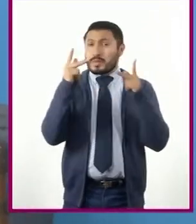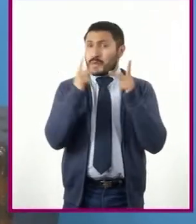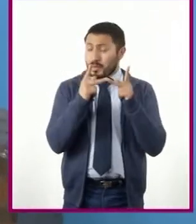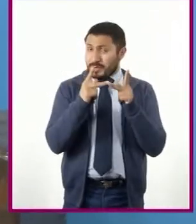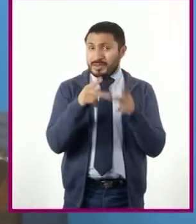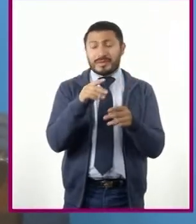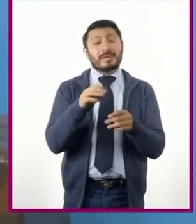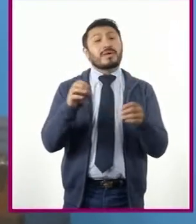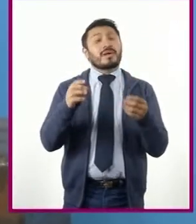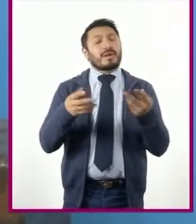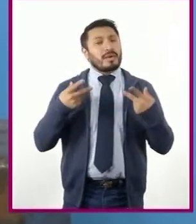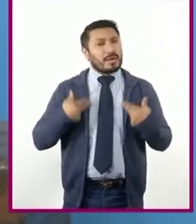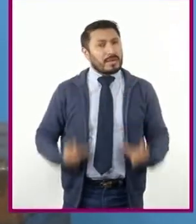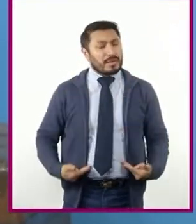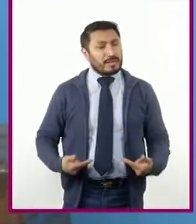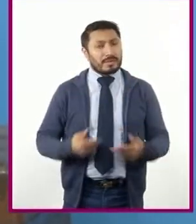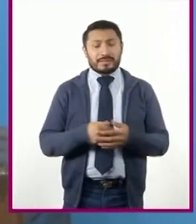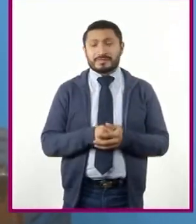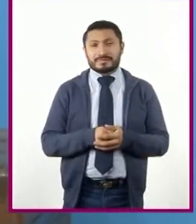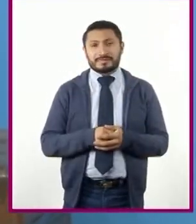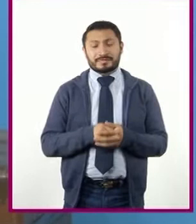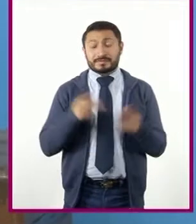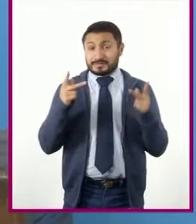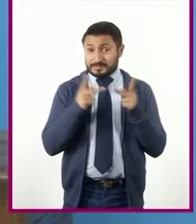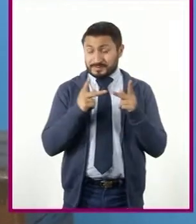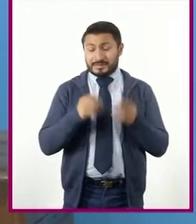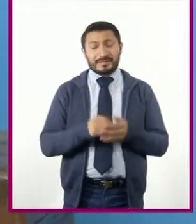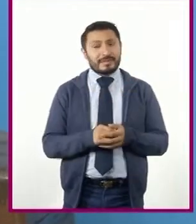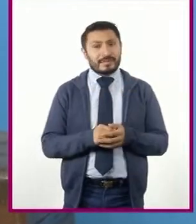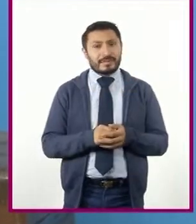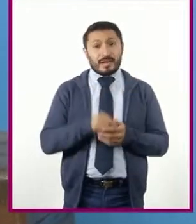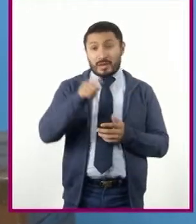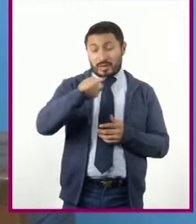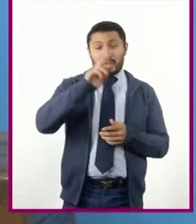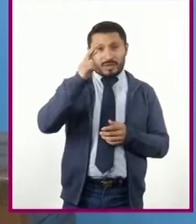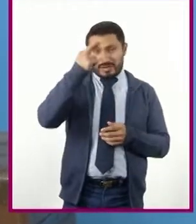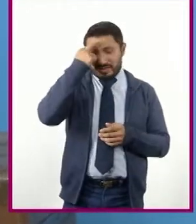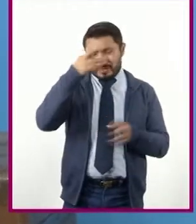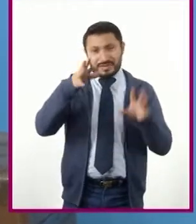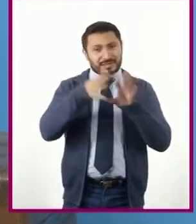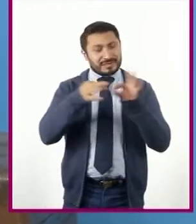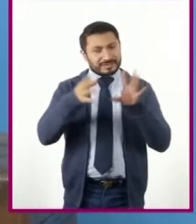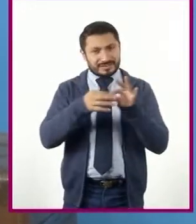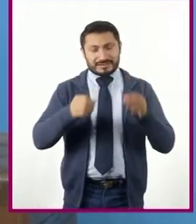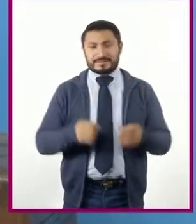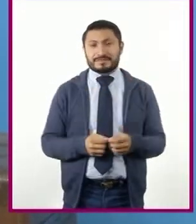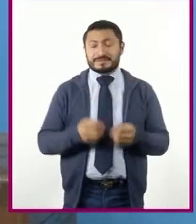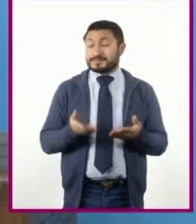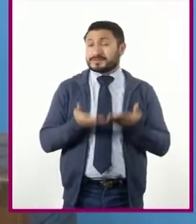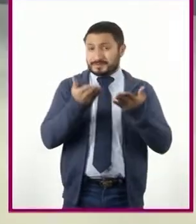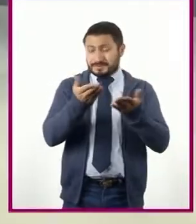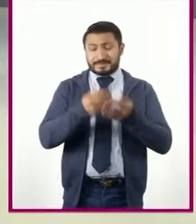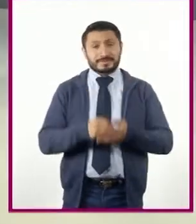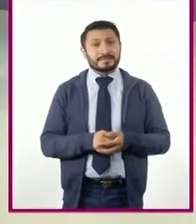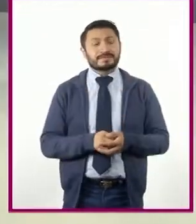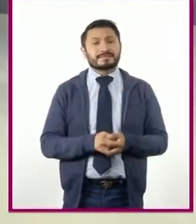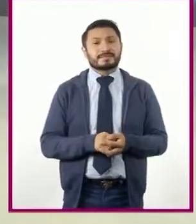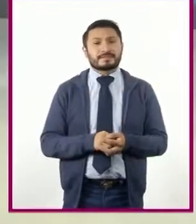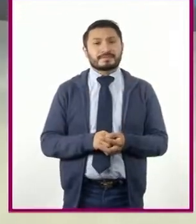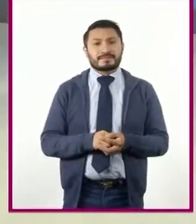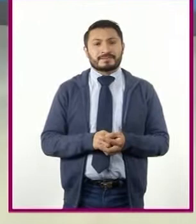la especie humana. Tengan presente esta definición. Sin más, dice así.